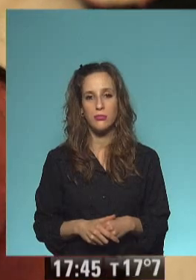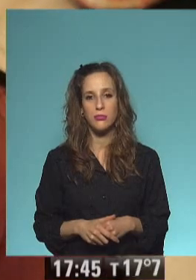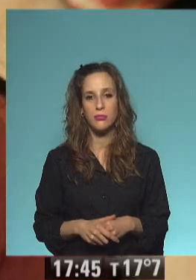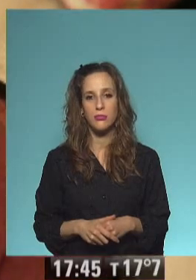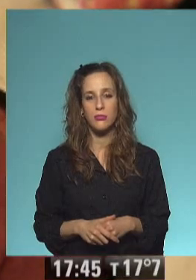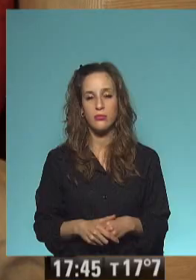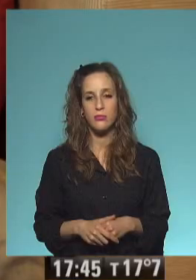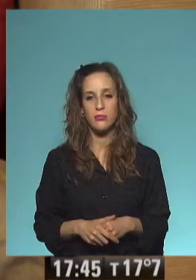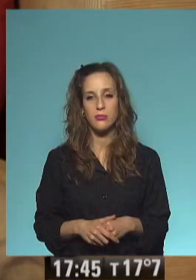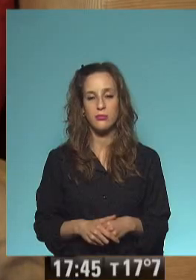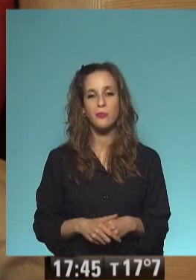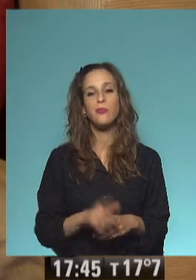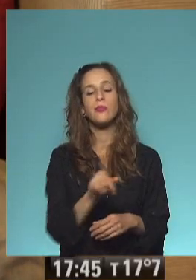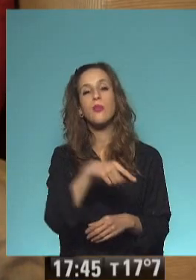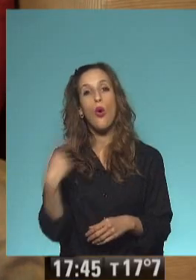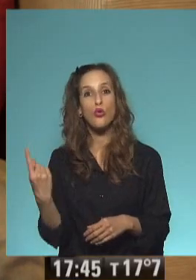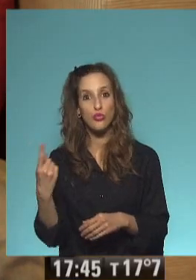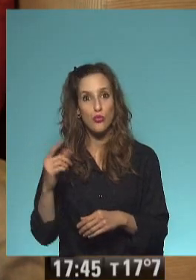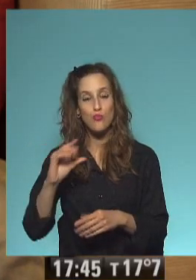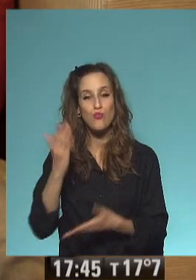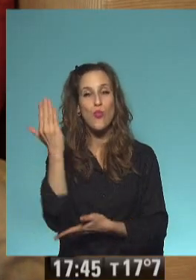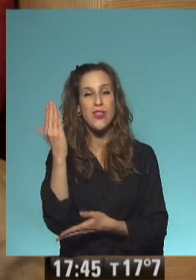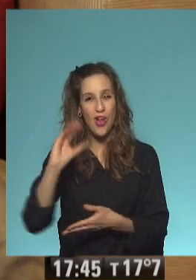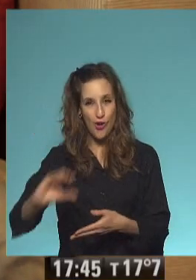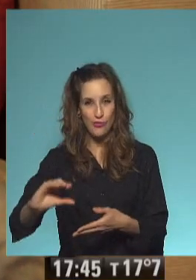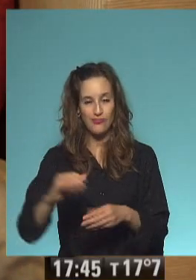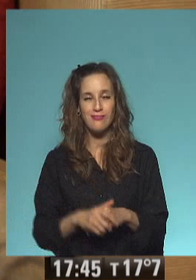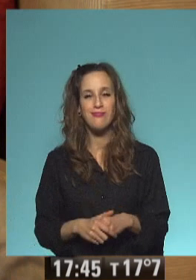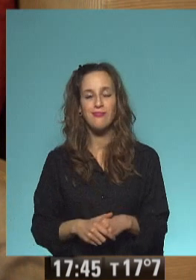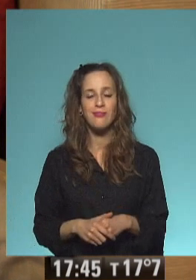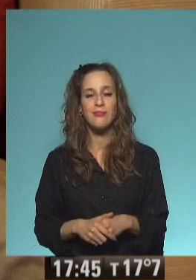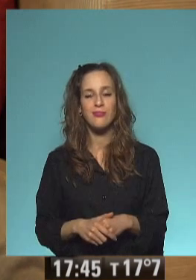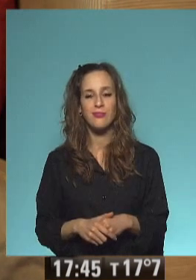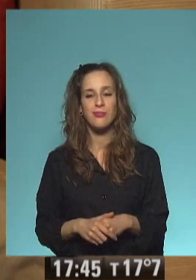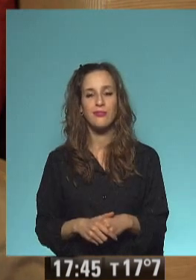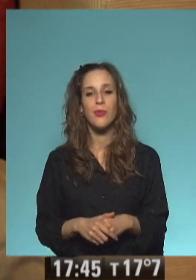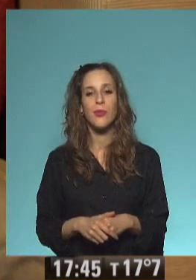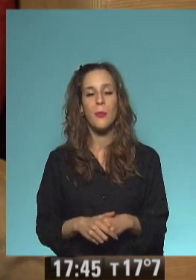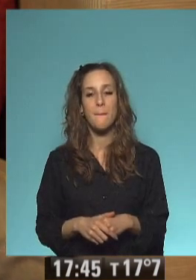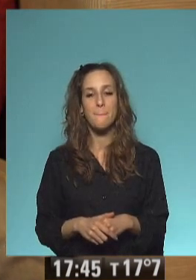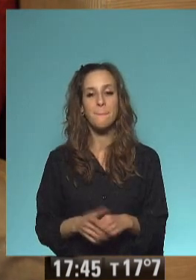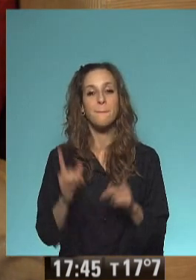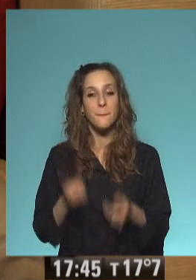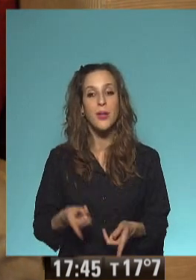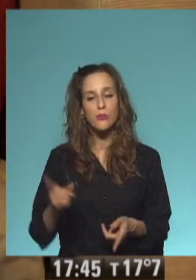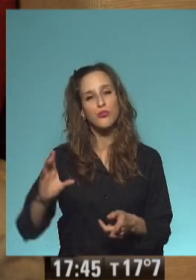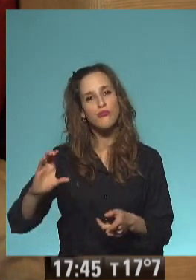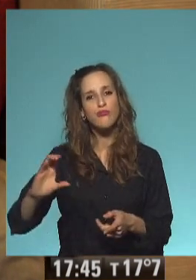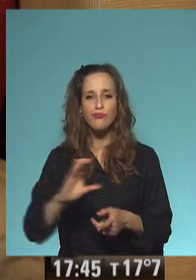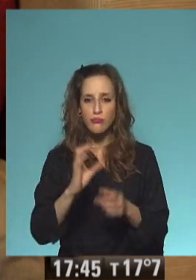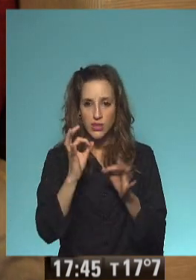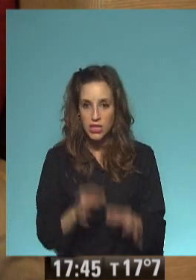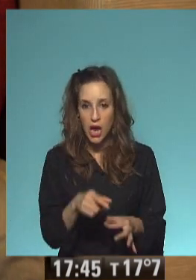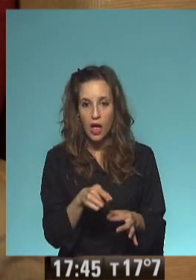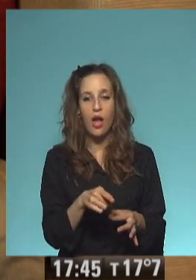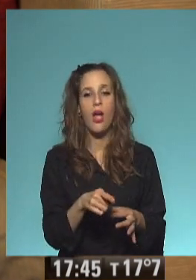Pero llega un segundo personaje. Tito. Que se va a llamar Tito. El búho Tito. El búho Tito llega,